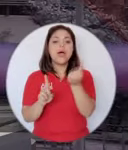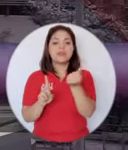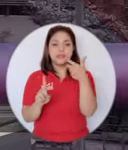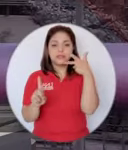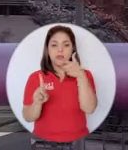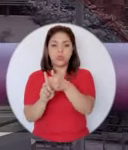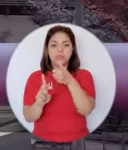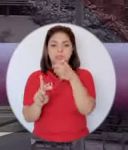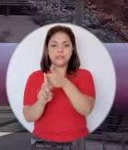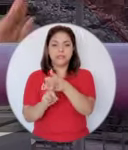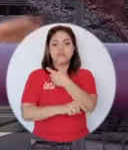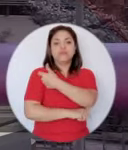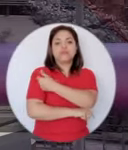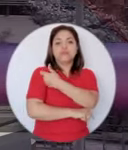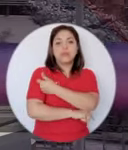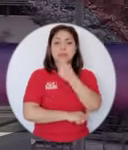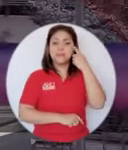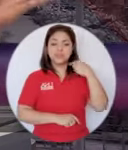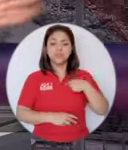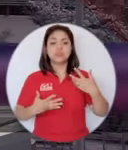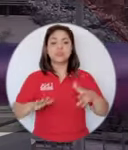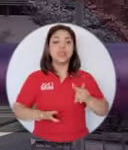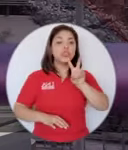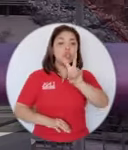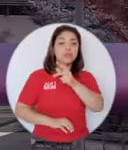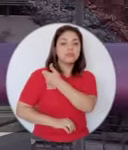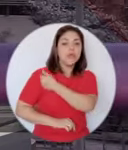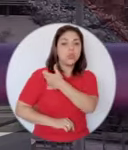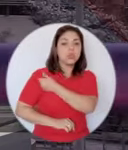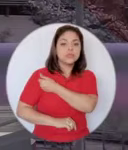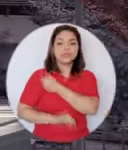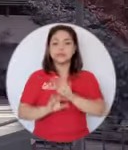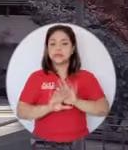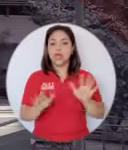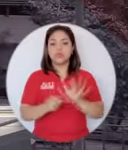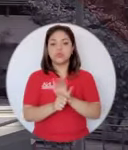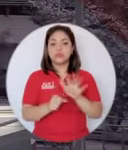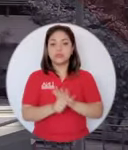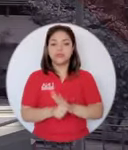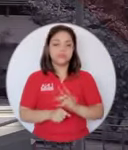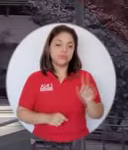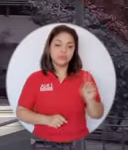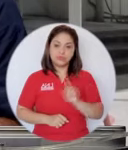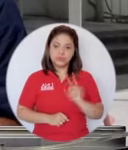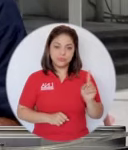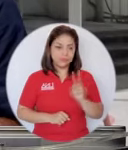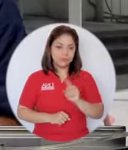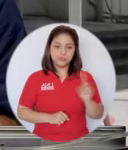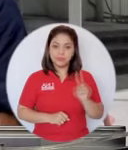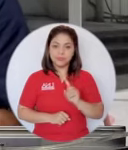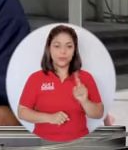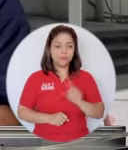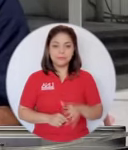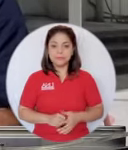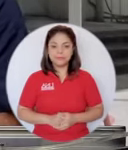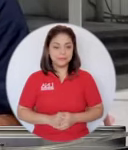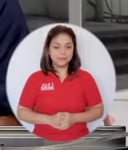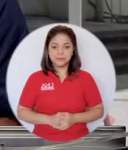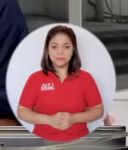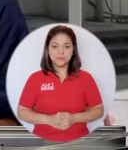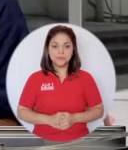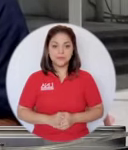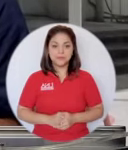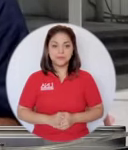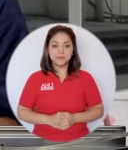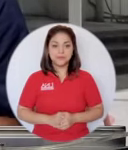tema de las dosis. Hay mucha gente que dice, no, es que ya yo tengo 2 vacunas y ya con eso es suficiente. Y no es suficiente. No, definitivamente no.